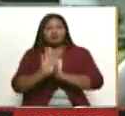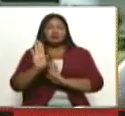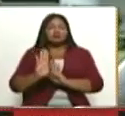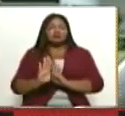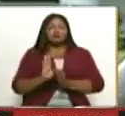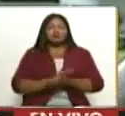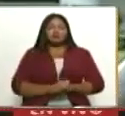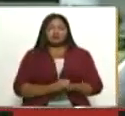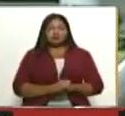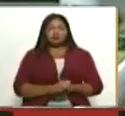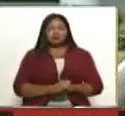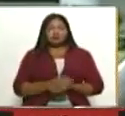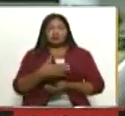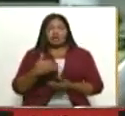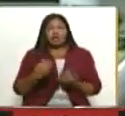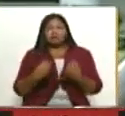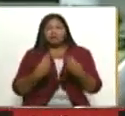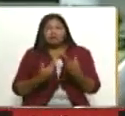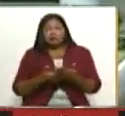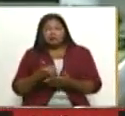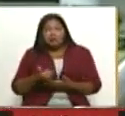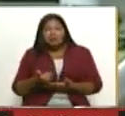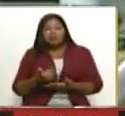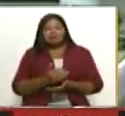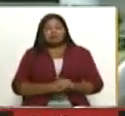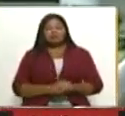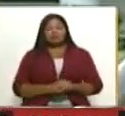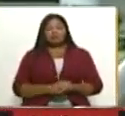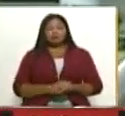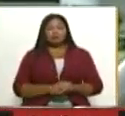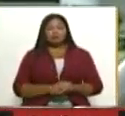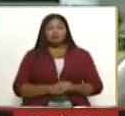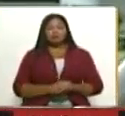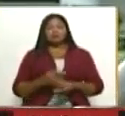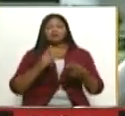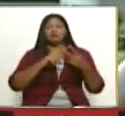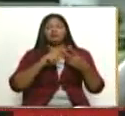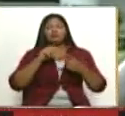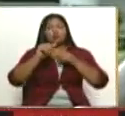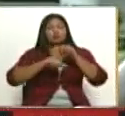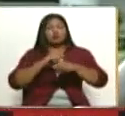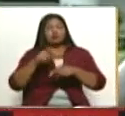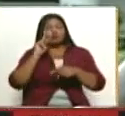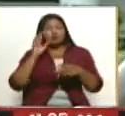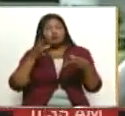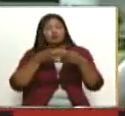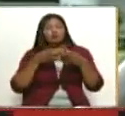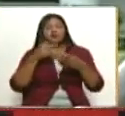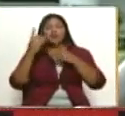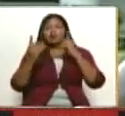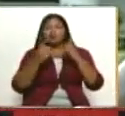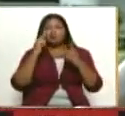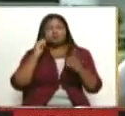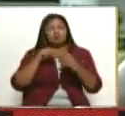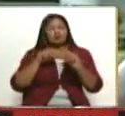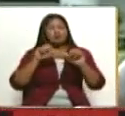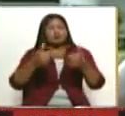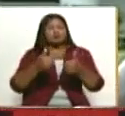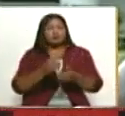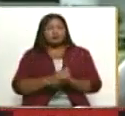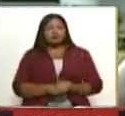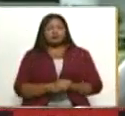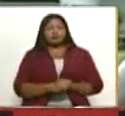desarrollo si quiere sobrevivir. En el segundo ciclo, la mesa de diálogo formuló un punto de llegada,